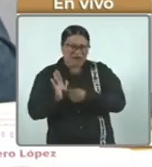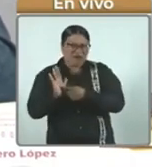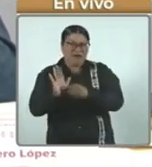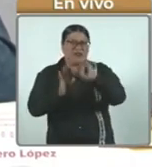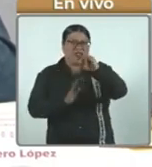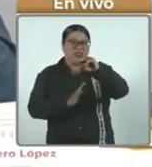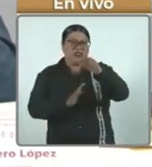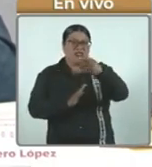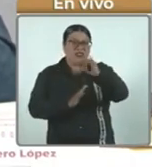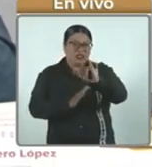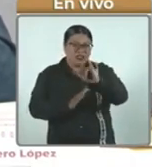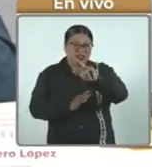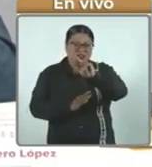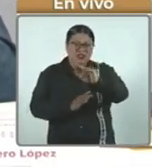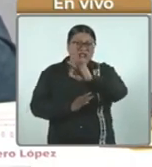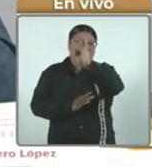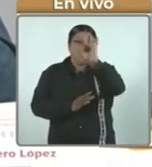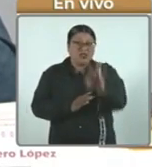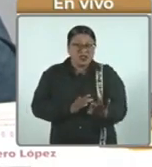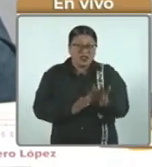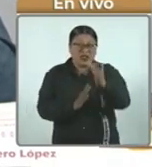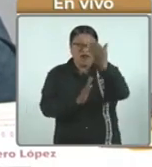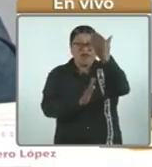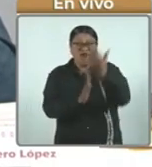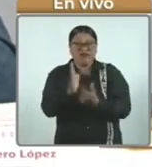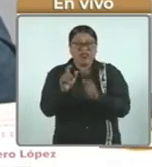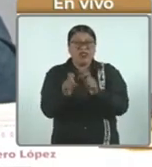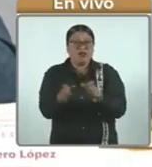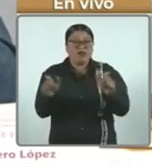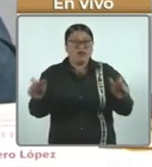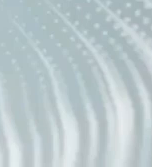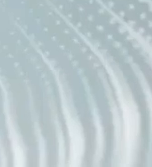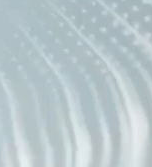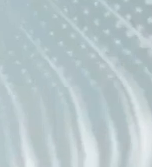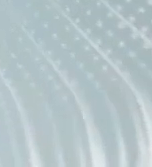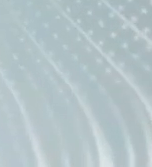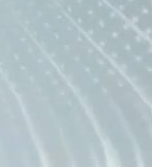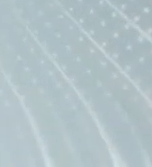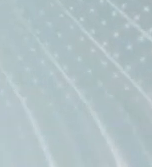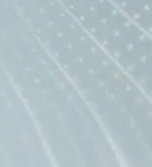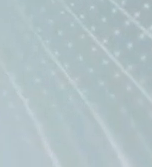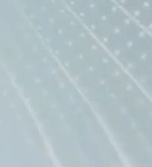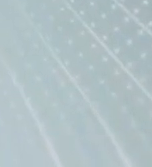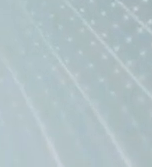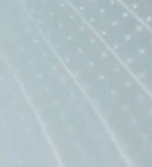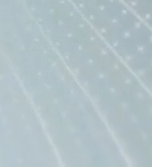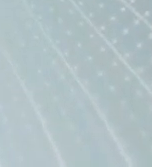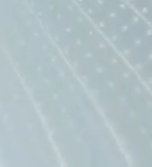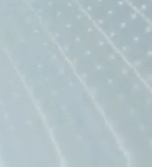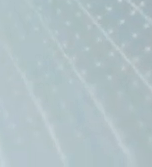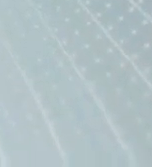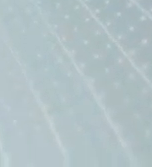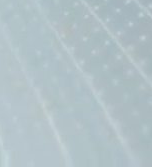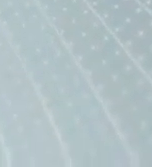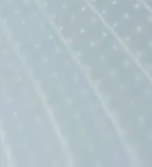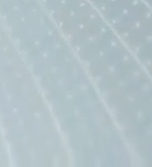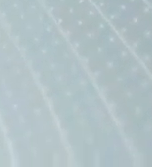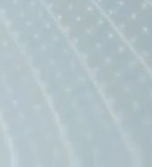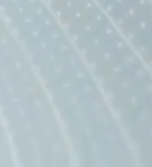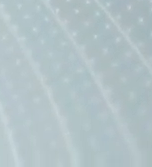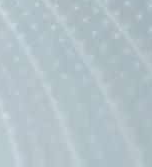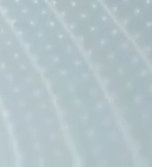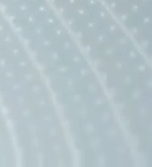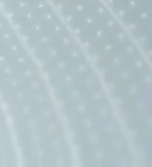INEGI. 80% de reducción de bloqueos en Oaxaca. Ahí está. Editorial Corporativo de Medios de